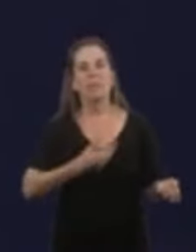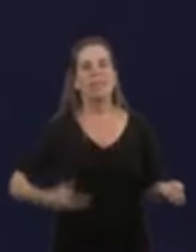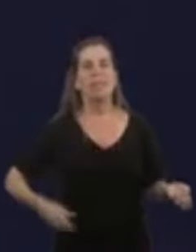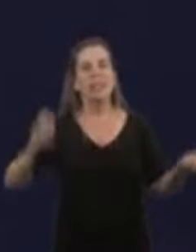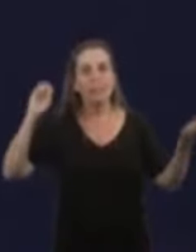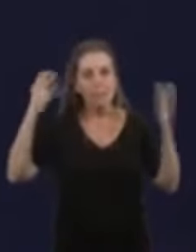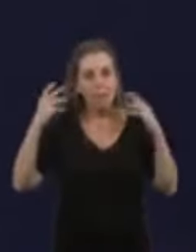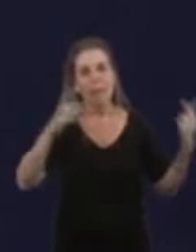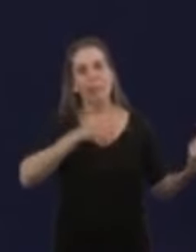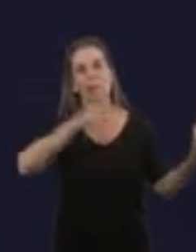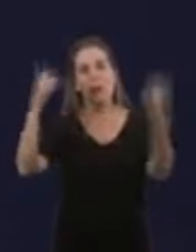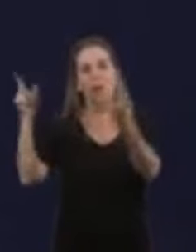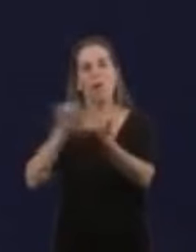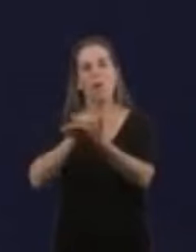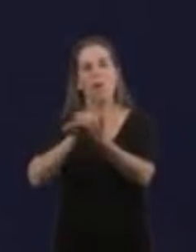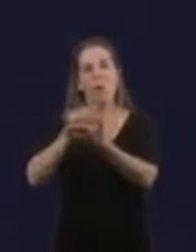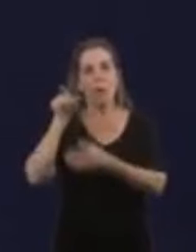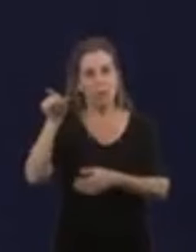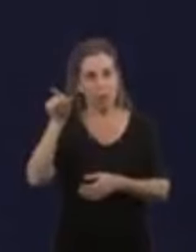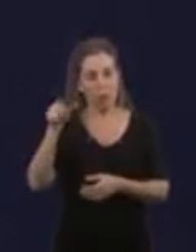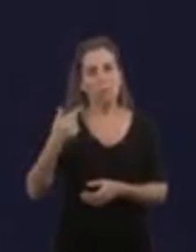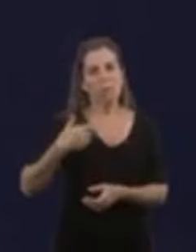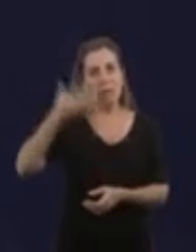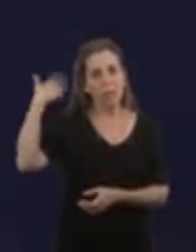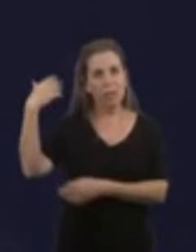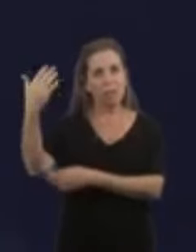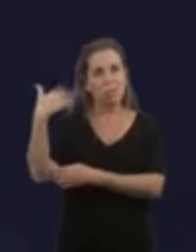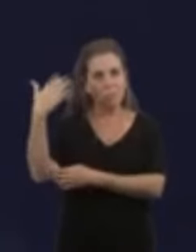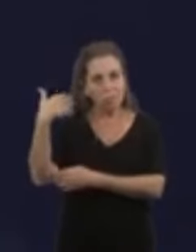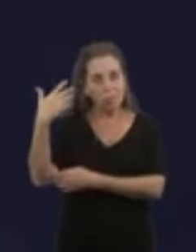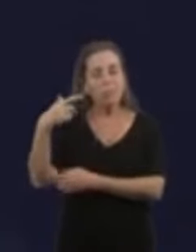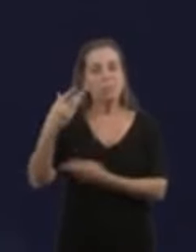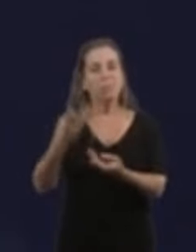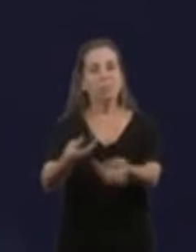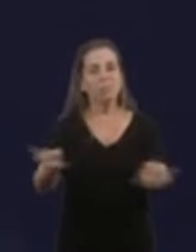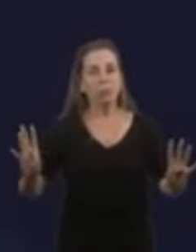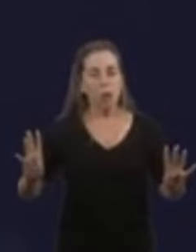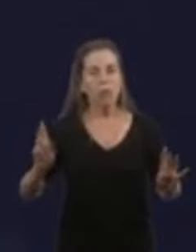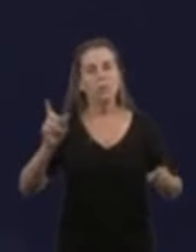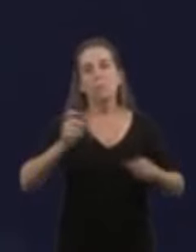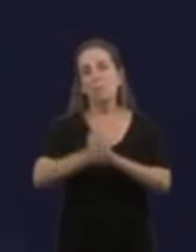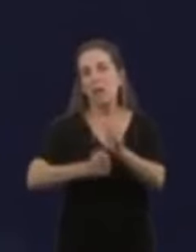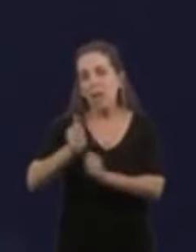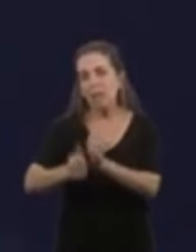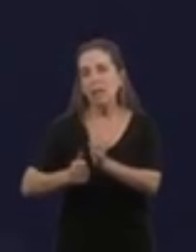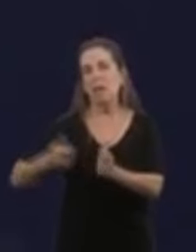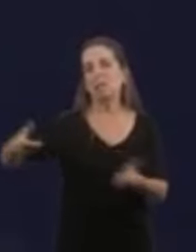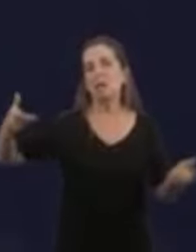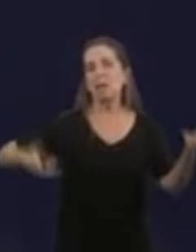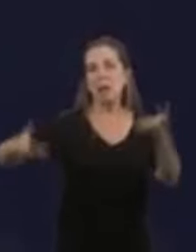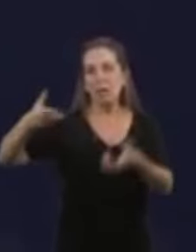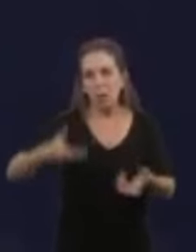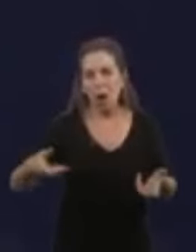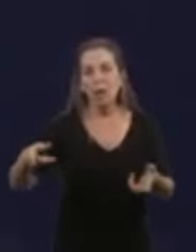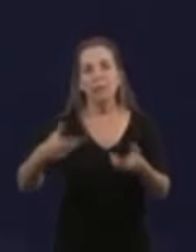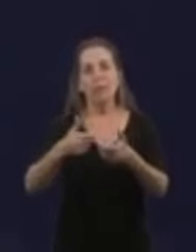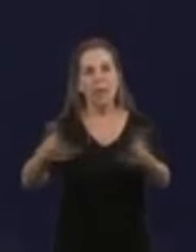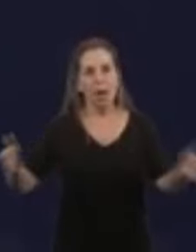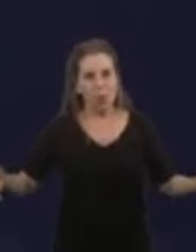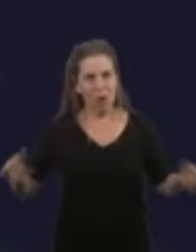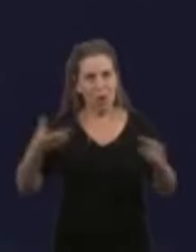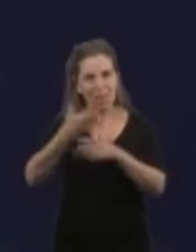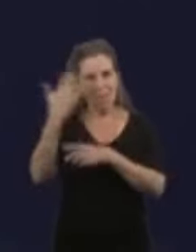Miley a Nueva York donde ayer disertó ante inversores inauguró como ustedes ya lo han visto la jornada bursátil en la